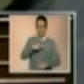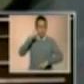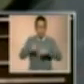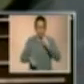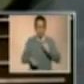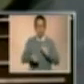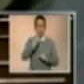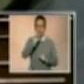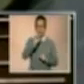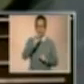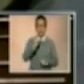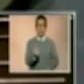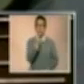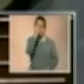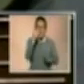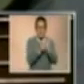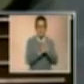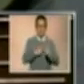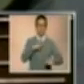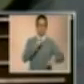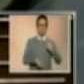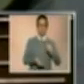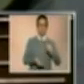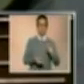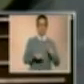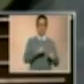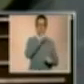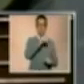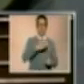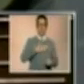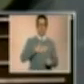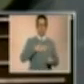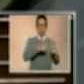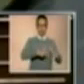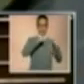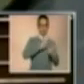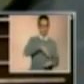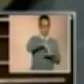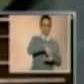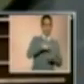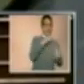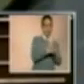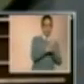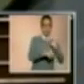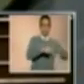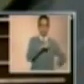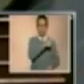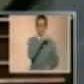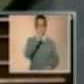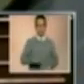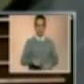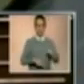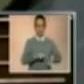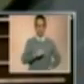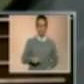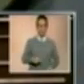se mantiene. Estas son expresiones para, por medio del miedo, asumir y apabullar a quienes piensan distinto.